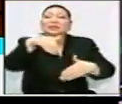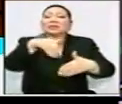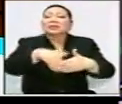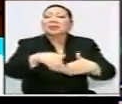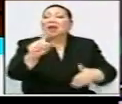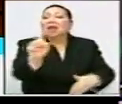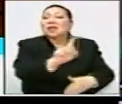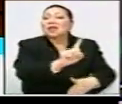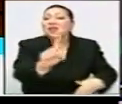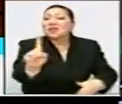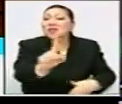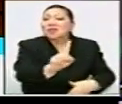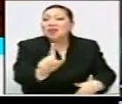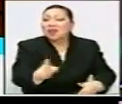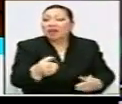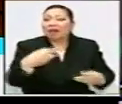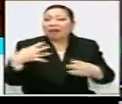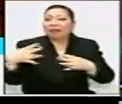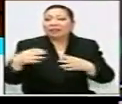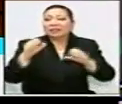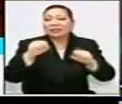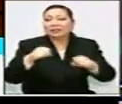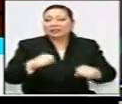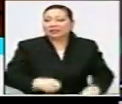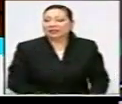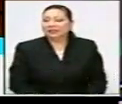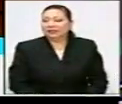Elecciones no, guerra popular sí.